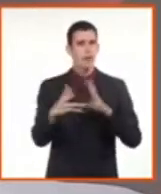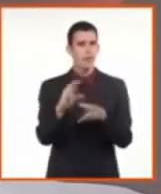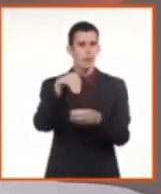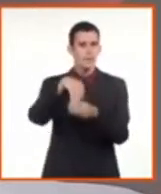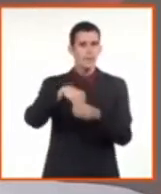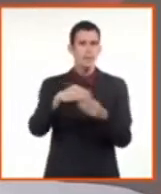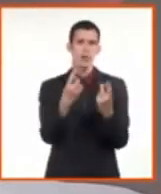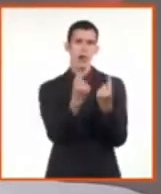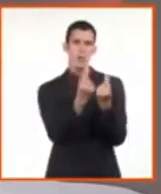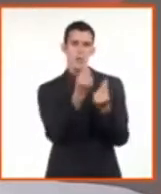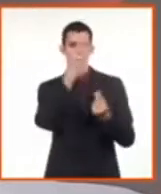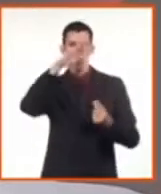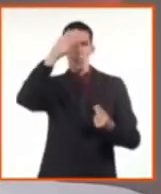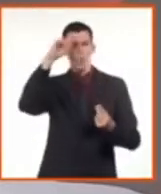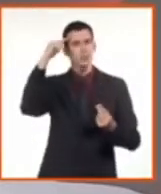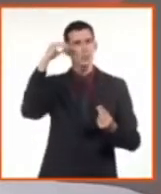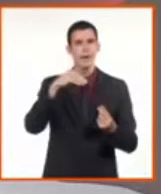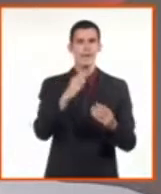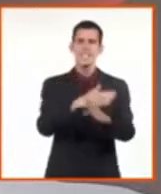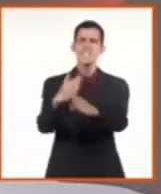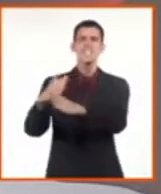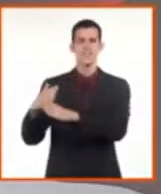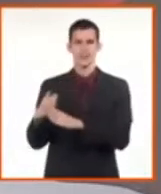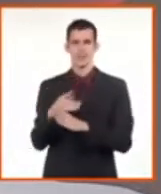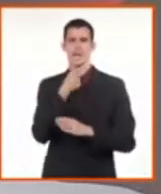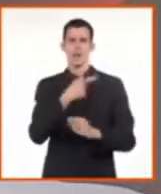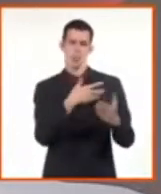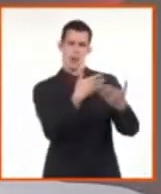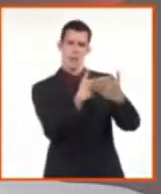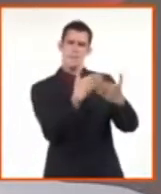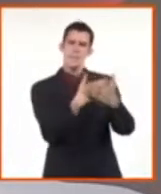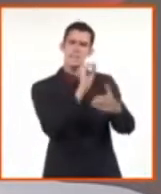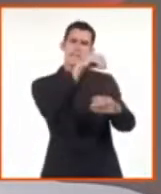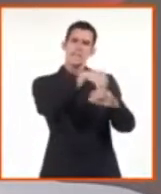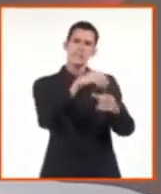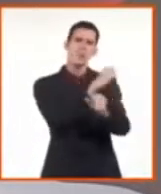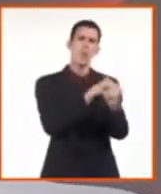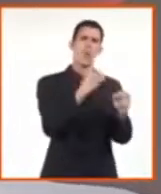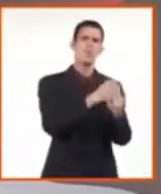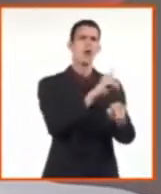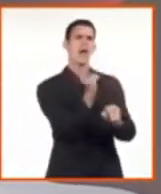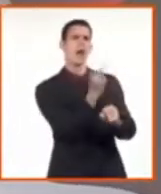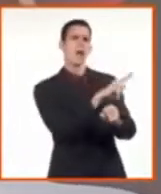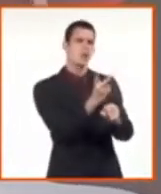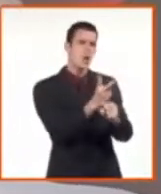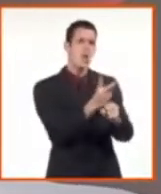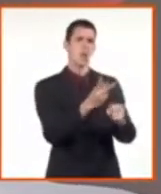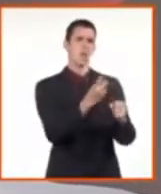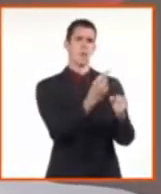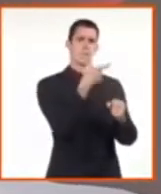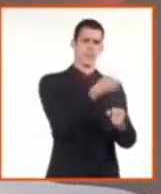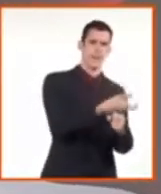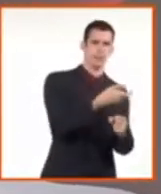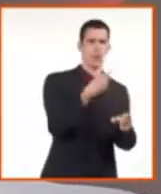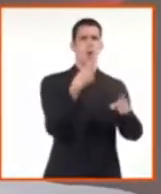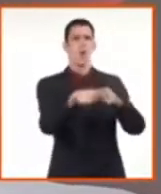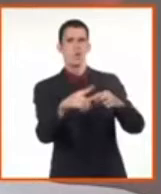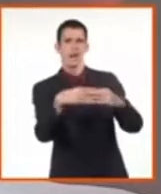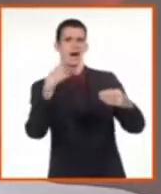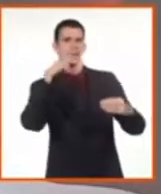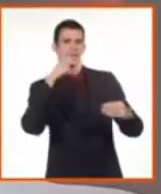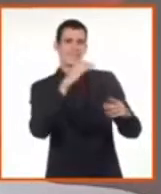en las entidades estatales que realizan operaciones comerciales esto por supuesto provoca un desabastecimiento